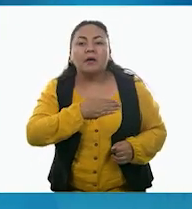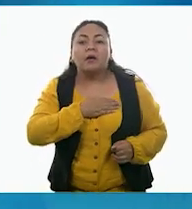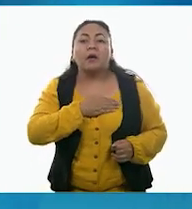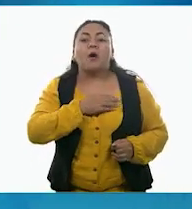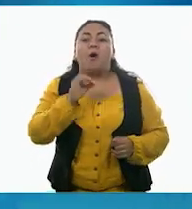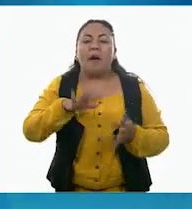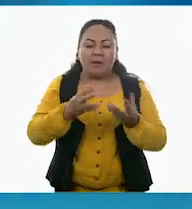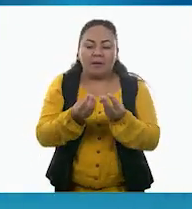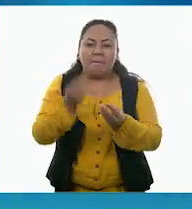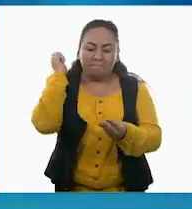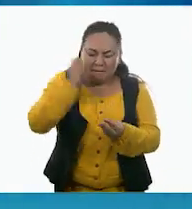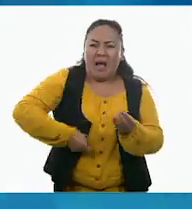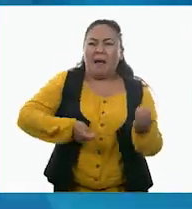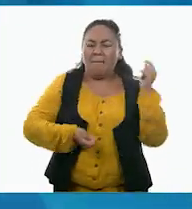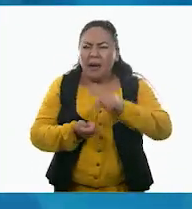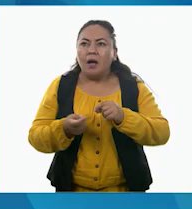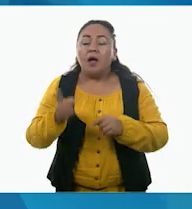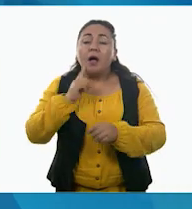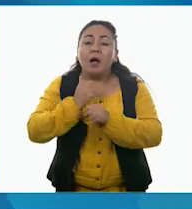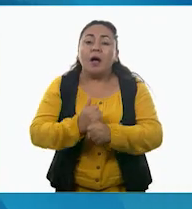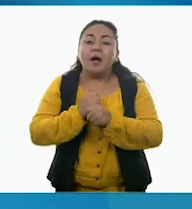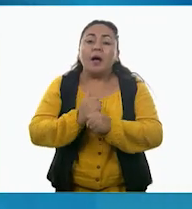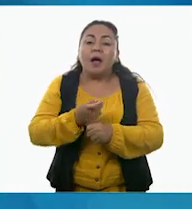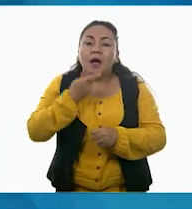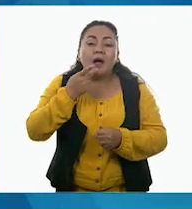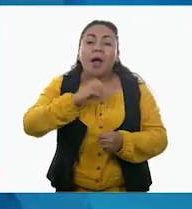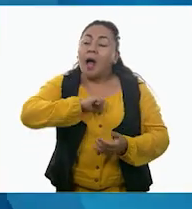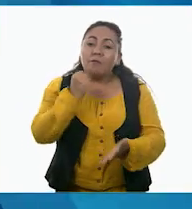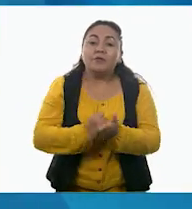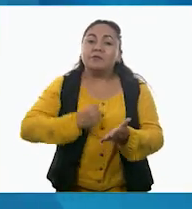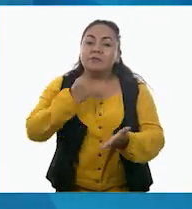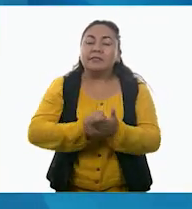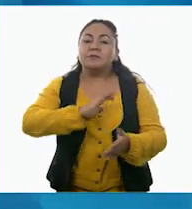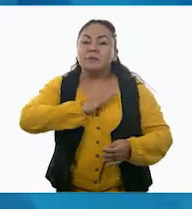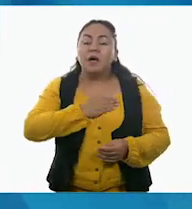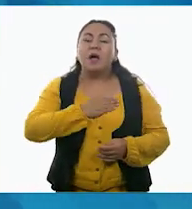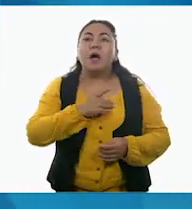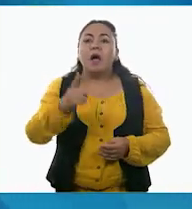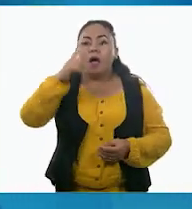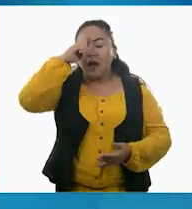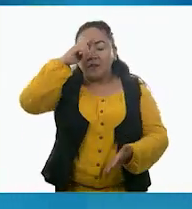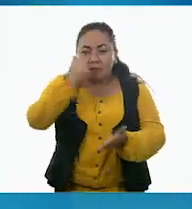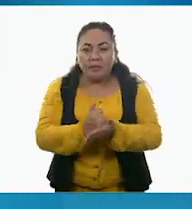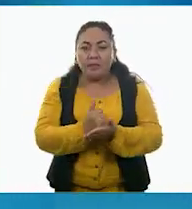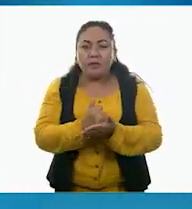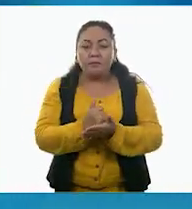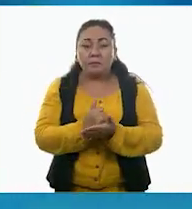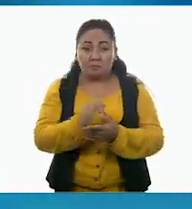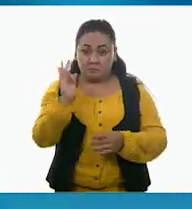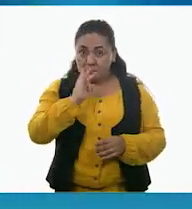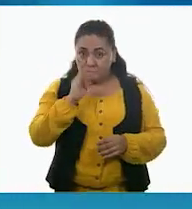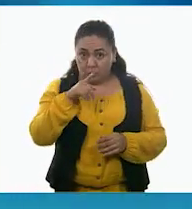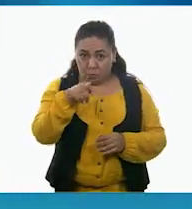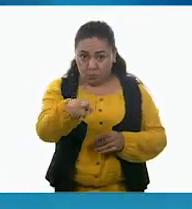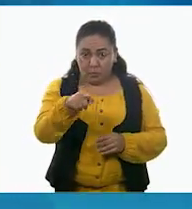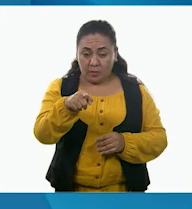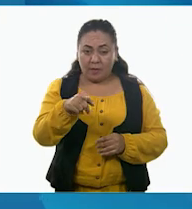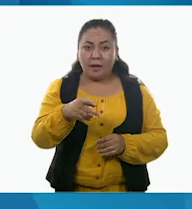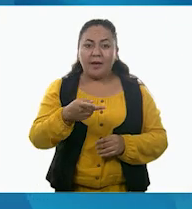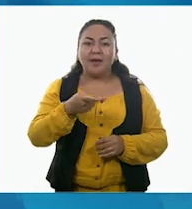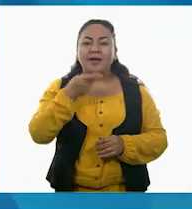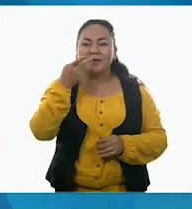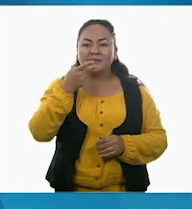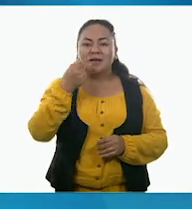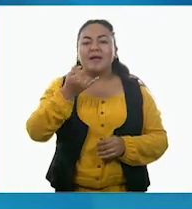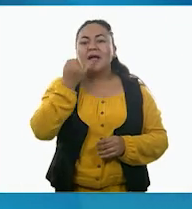los dedos. Creció con una idea que le fue sembrada y esa idea es que si tú hablas